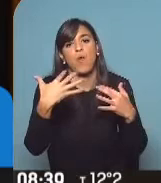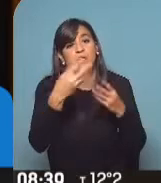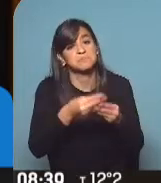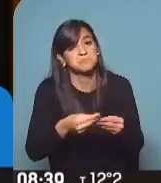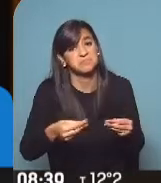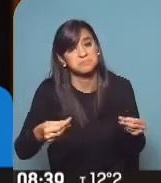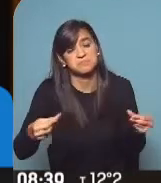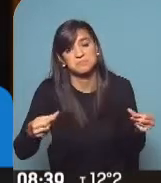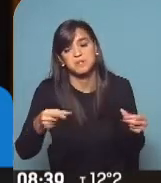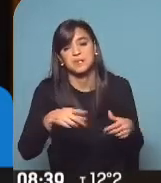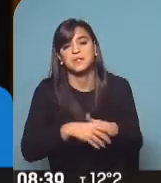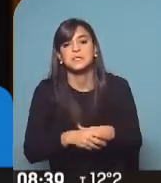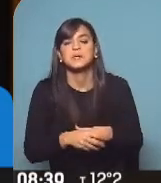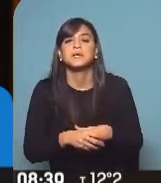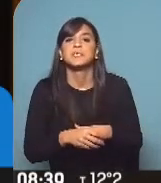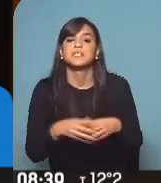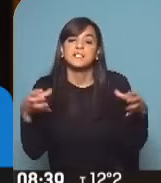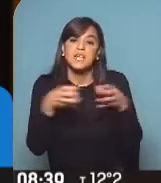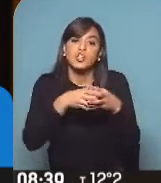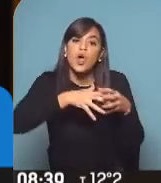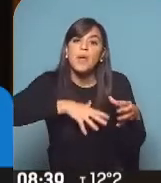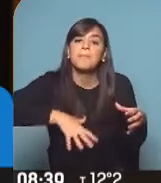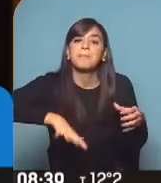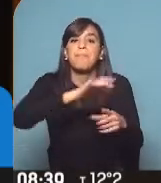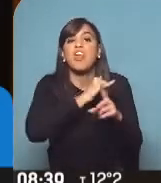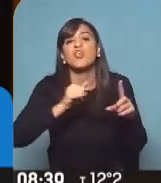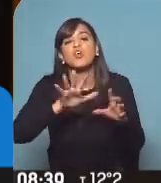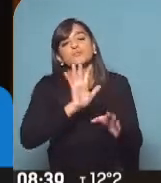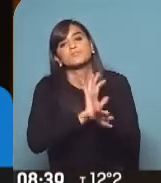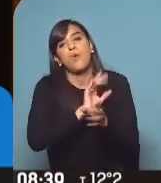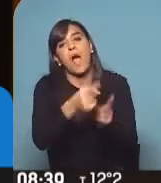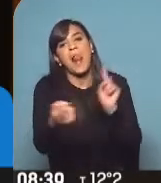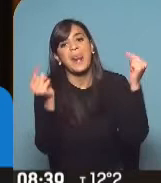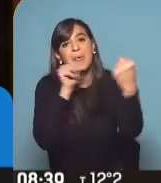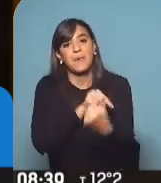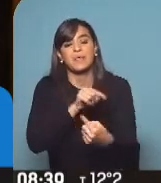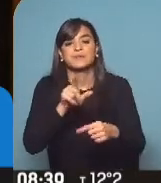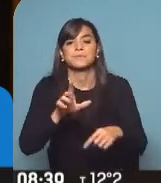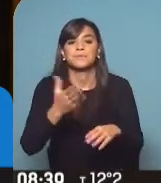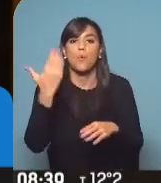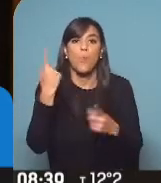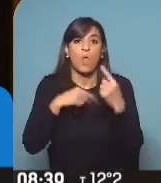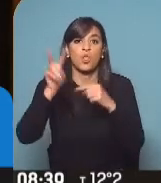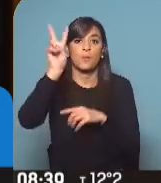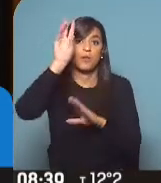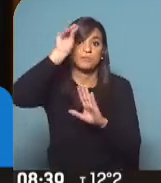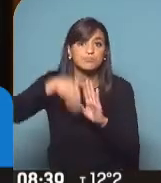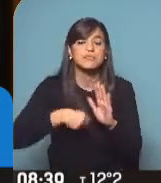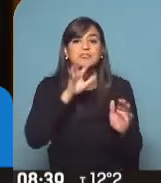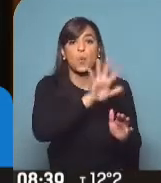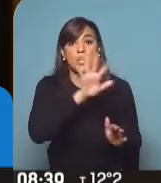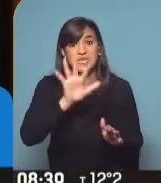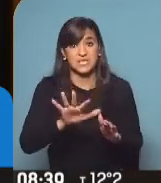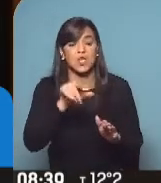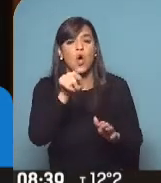y el panorama de los sectores medios es un poco el inverso en el año con la caída de perón el 55 fue quizás